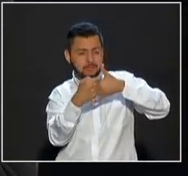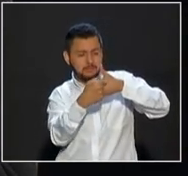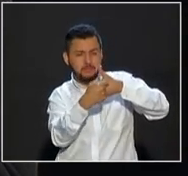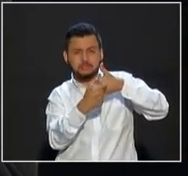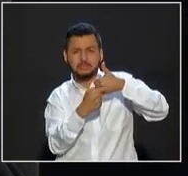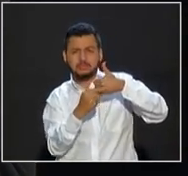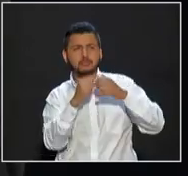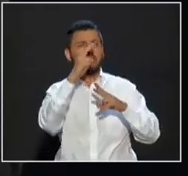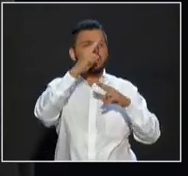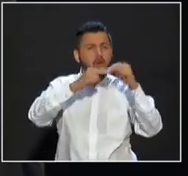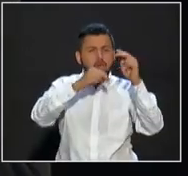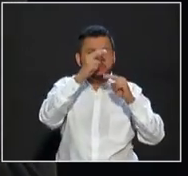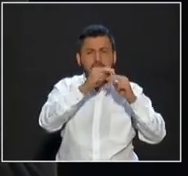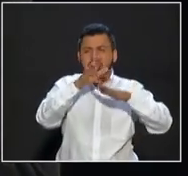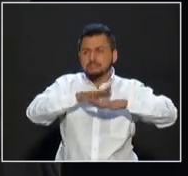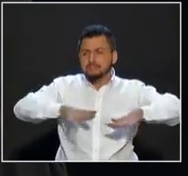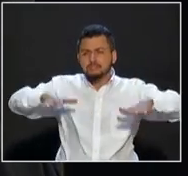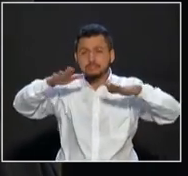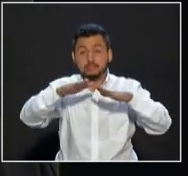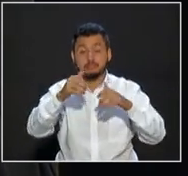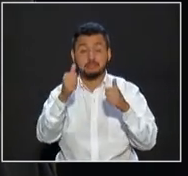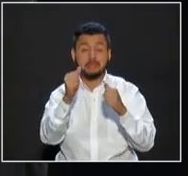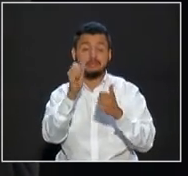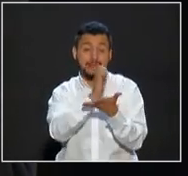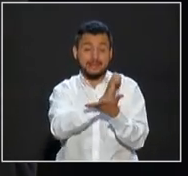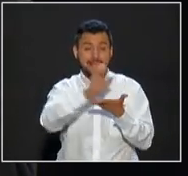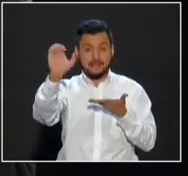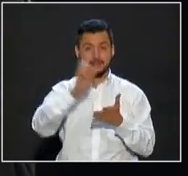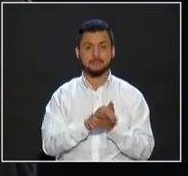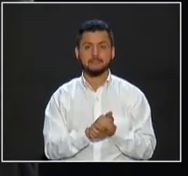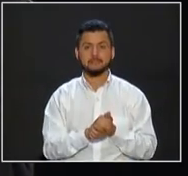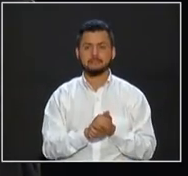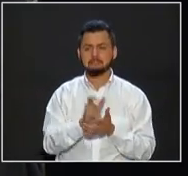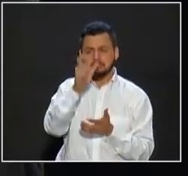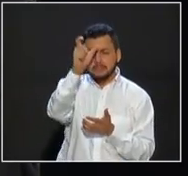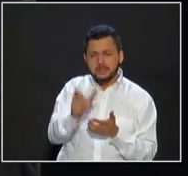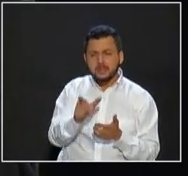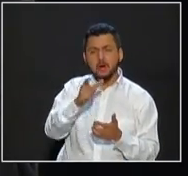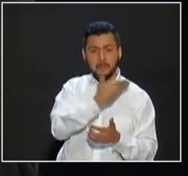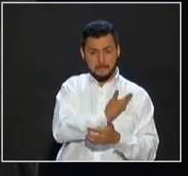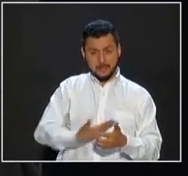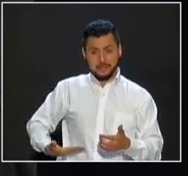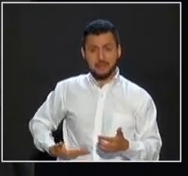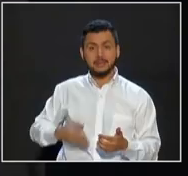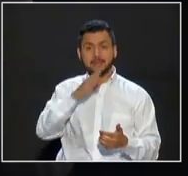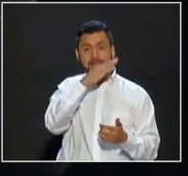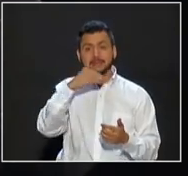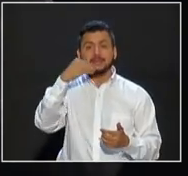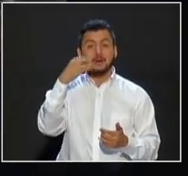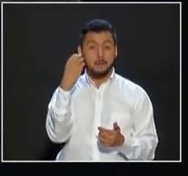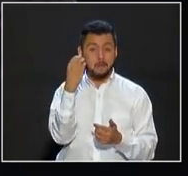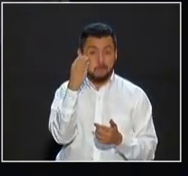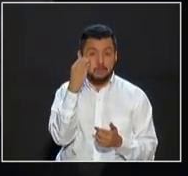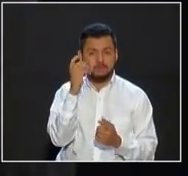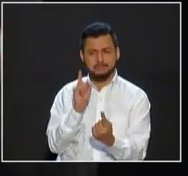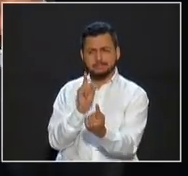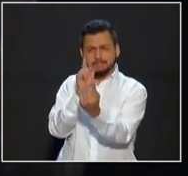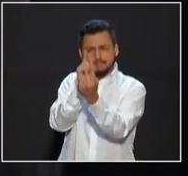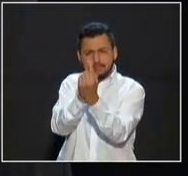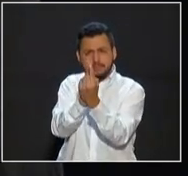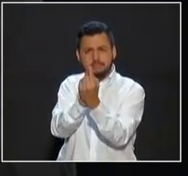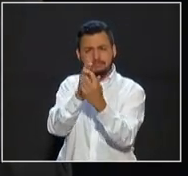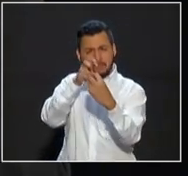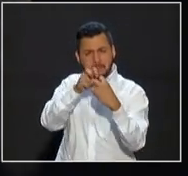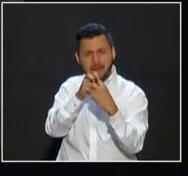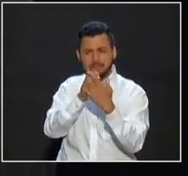buscar con el doctor yo ando que ese recurso y también el recurso para conectar los municipios que están alrededor de las